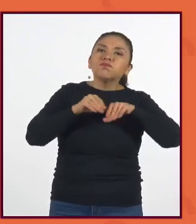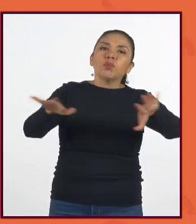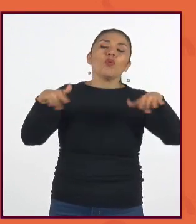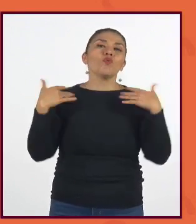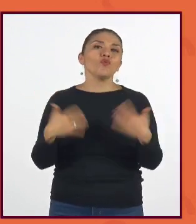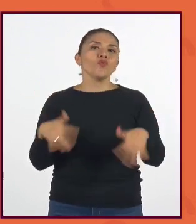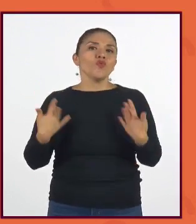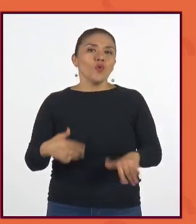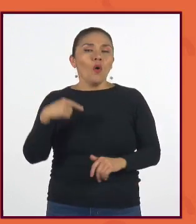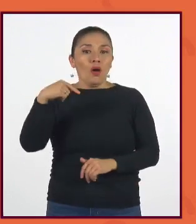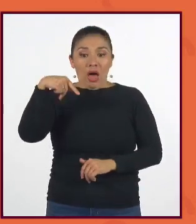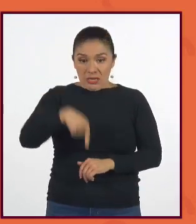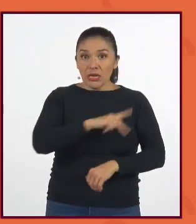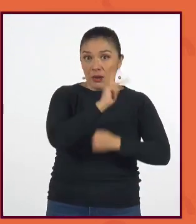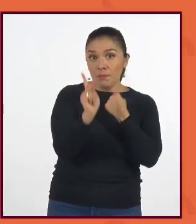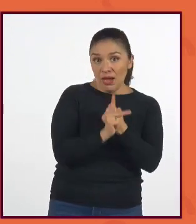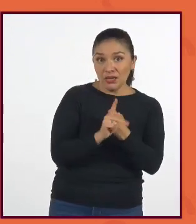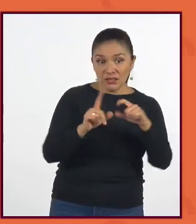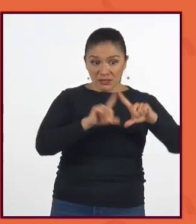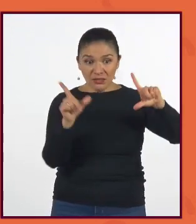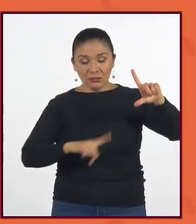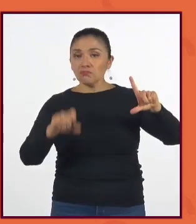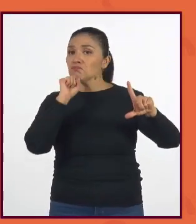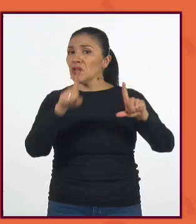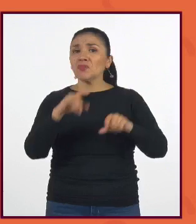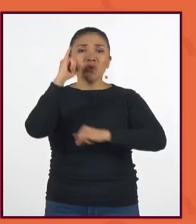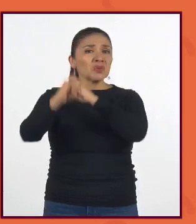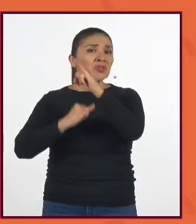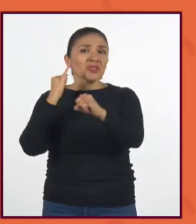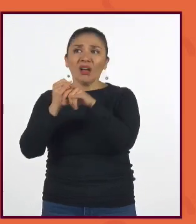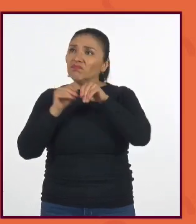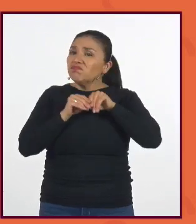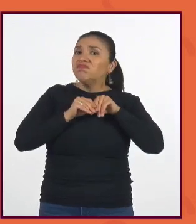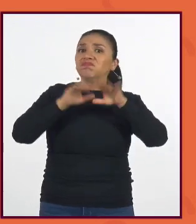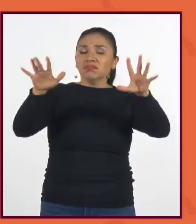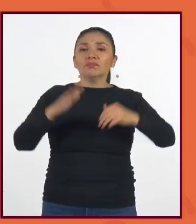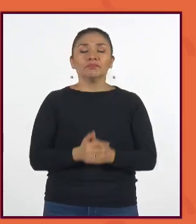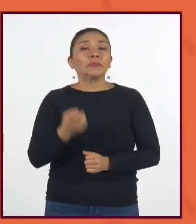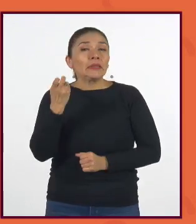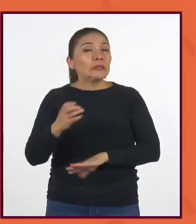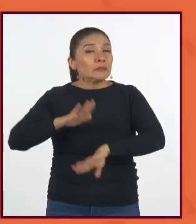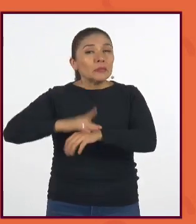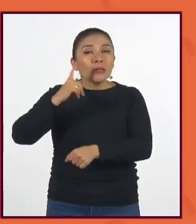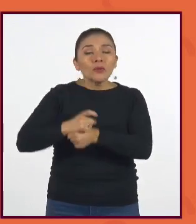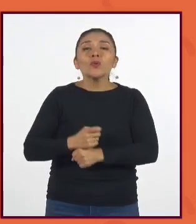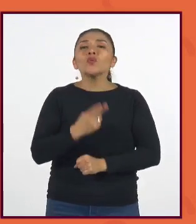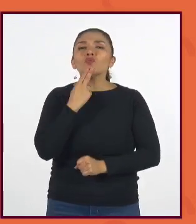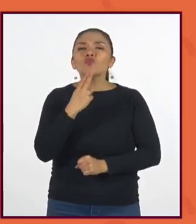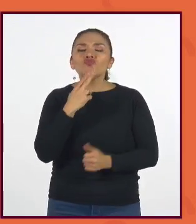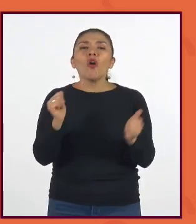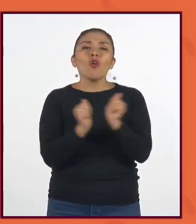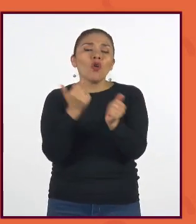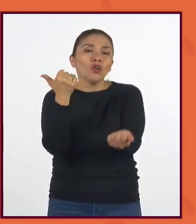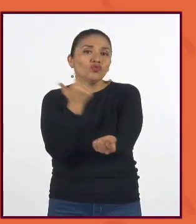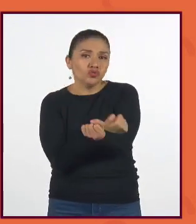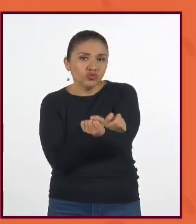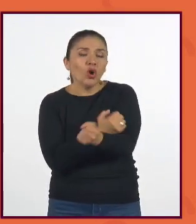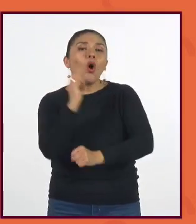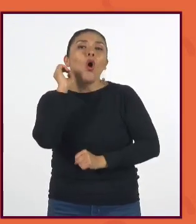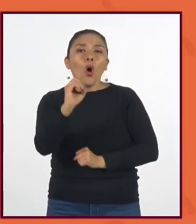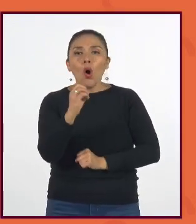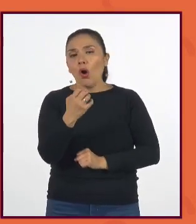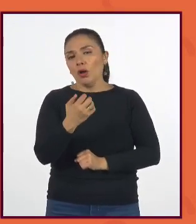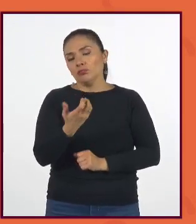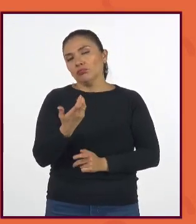Tanto nacional como internacional. Se usa sobre todo ingerido o inyectado. Claro. Hay